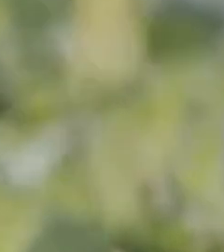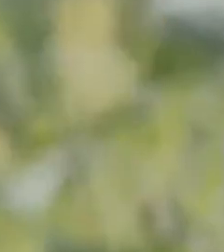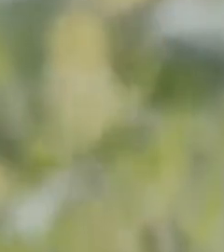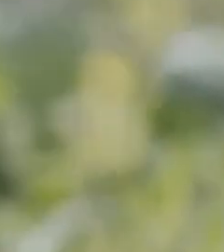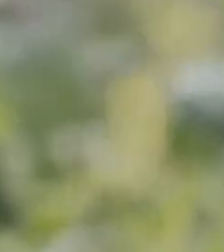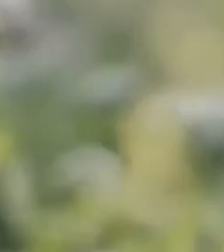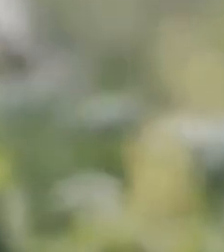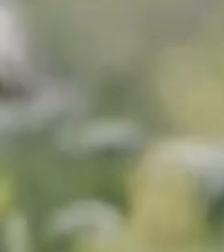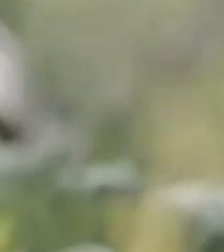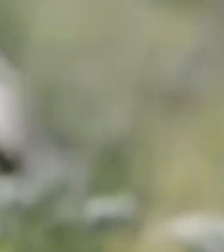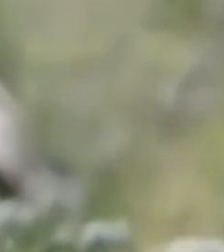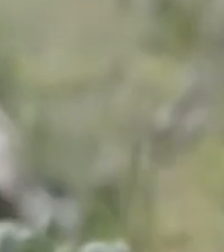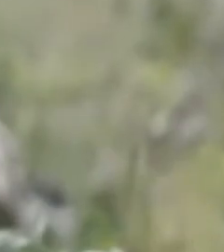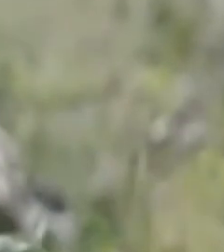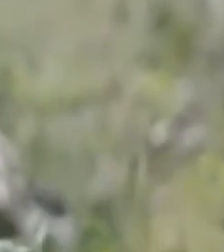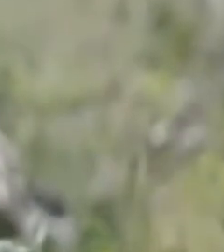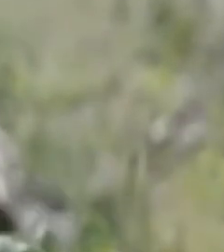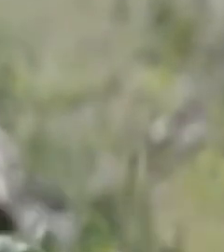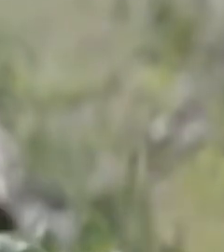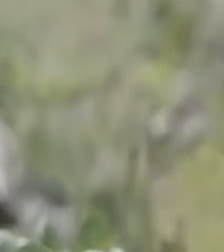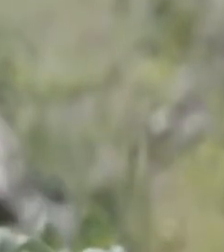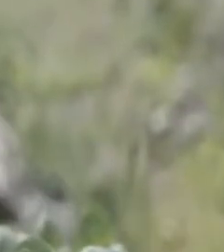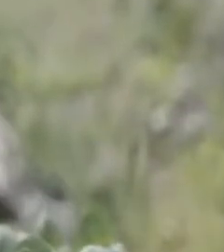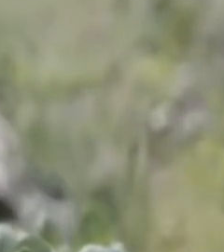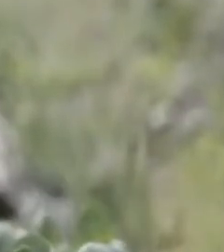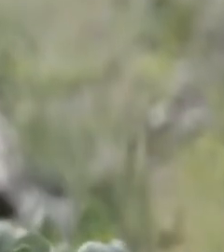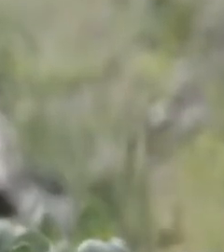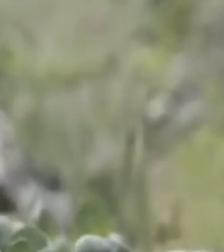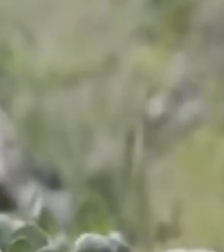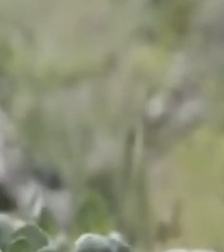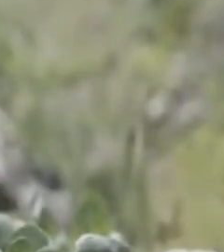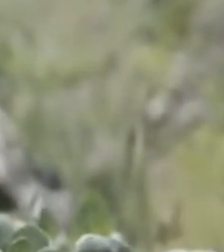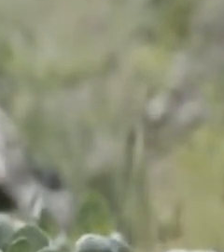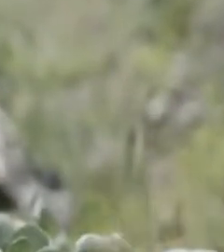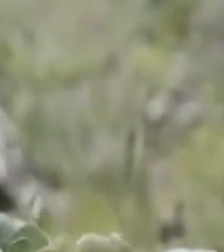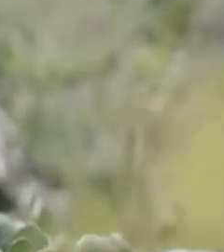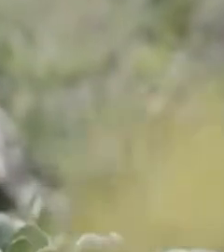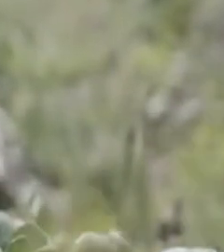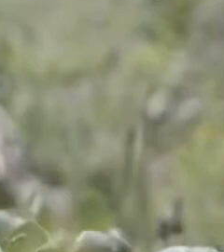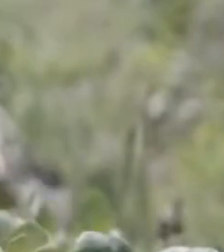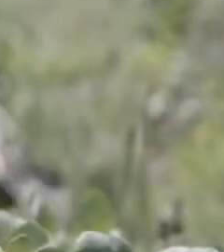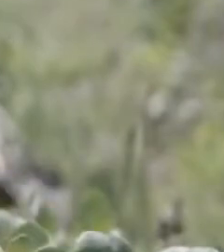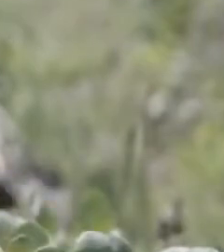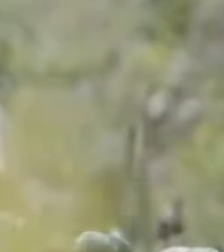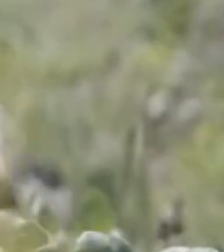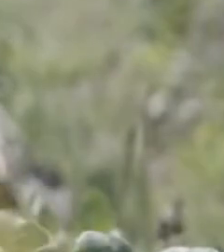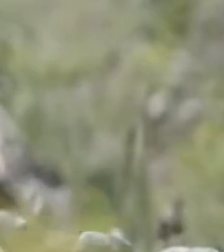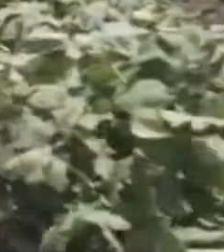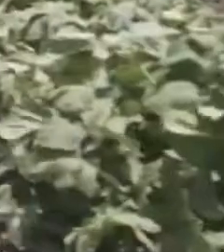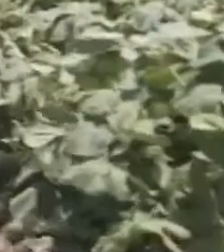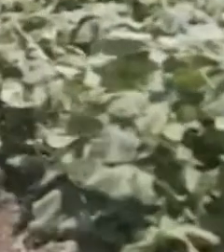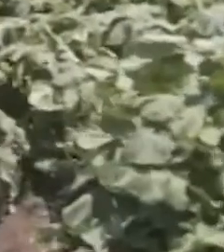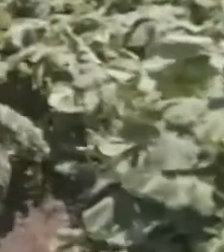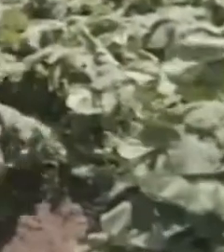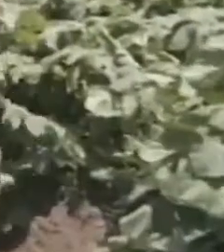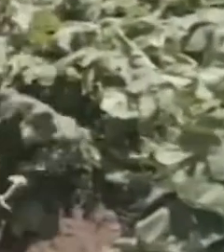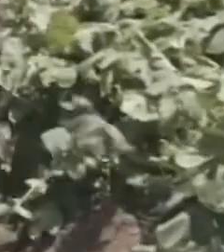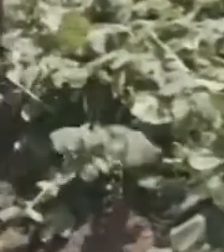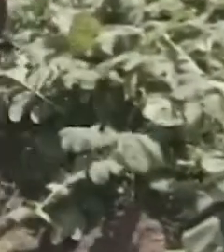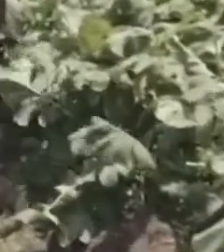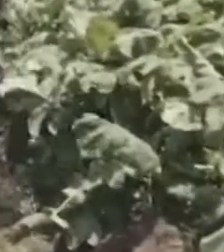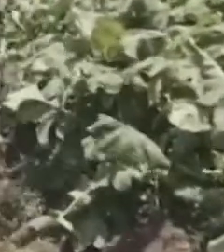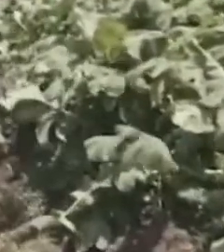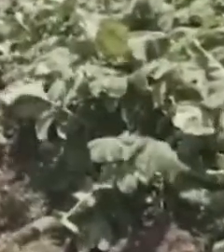dije yo a Elías, mi esposo, que sí, que por qué él no sembraba igual así, sin agroquímicos. Miércoles a